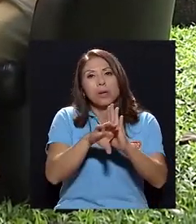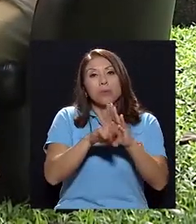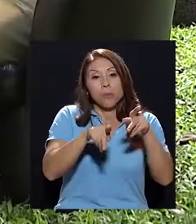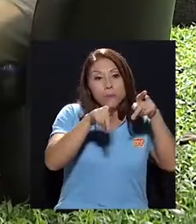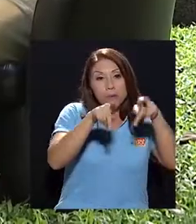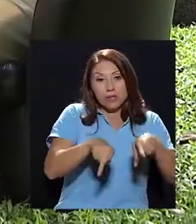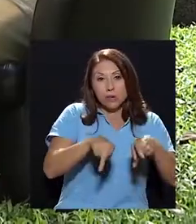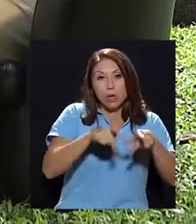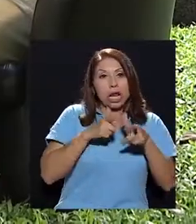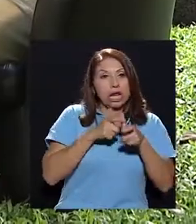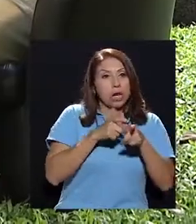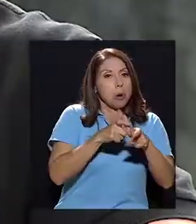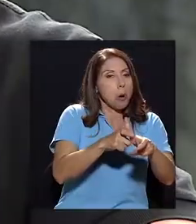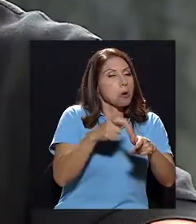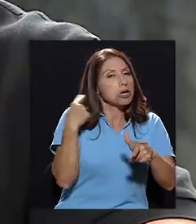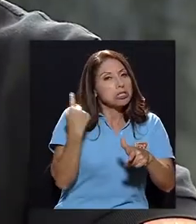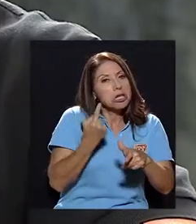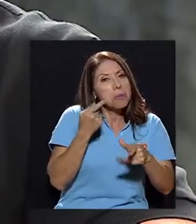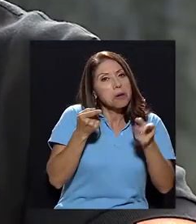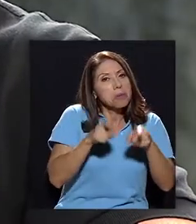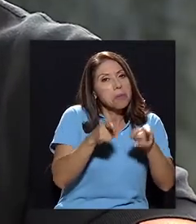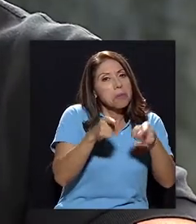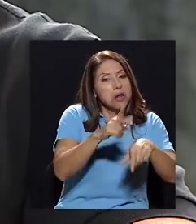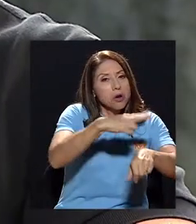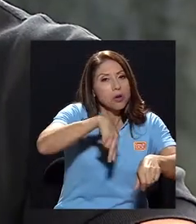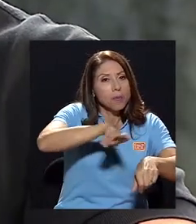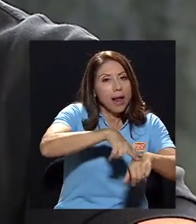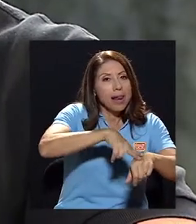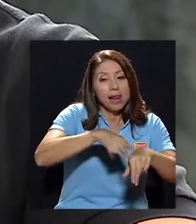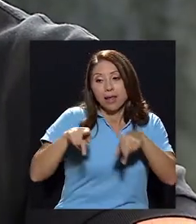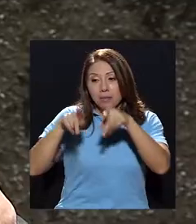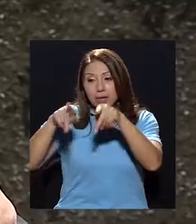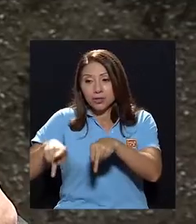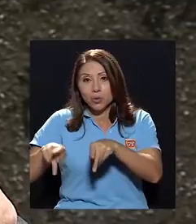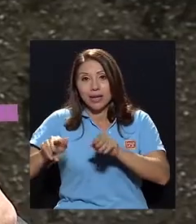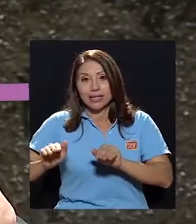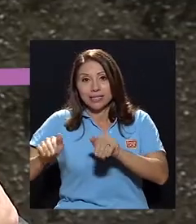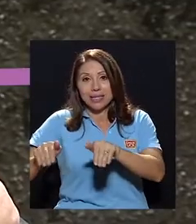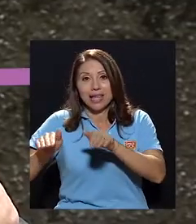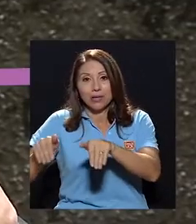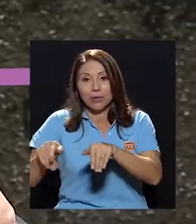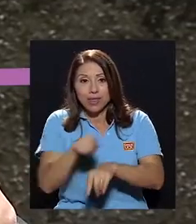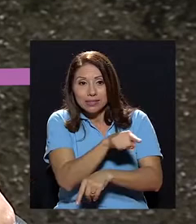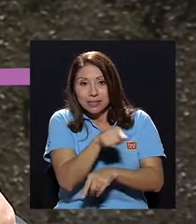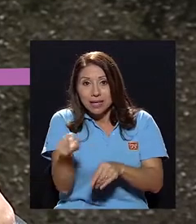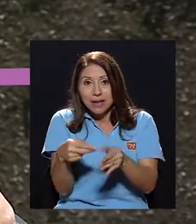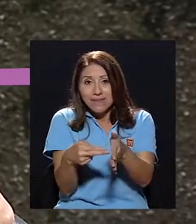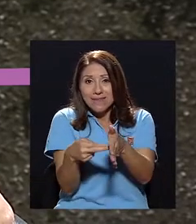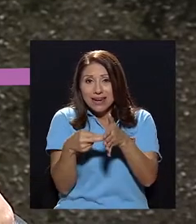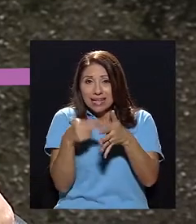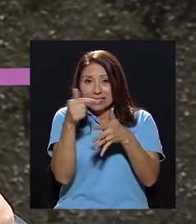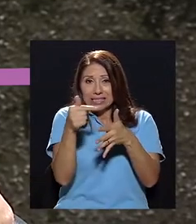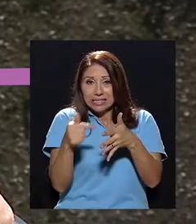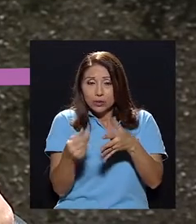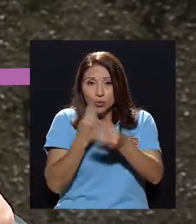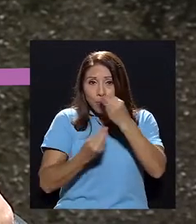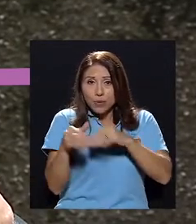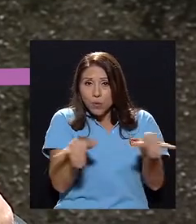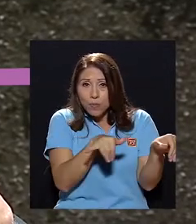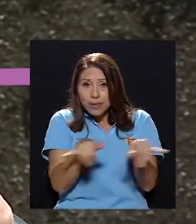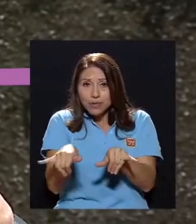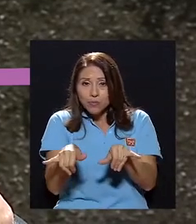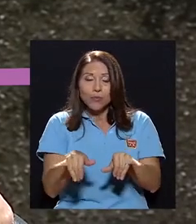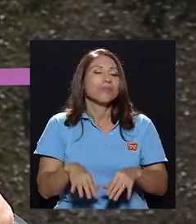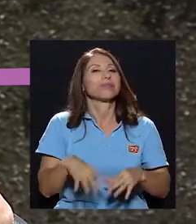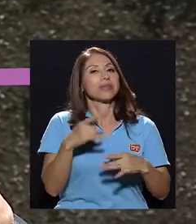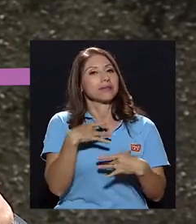una persona que corre normalmente o alguien que lo hace en silla de ruedas. Bueno, ahí eso es interesante, ¿verdad? Porque las personas en silla